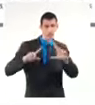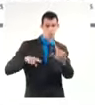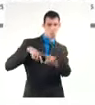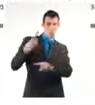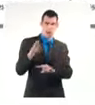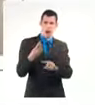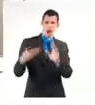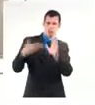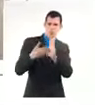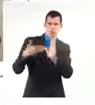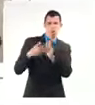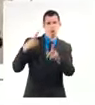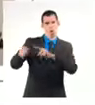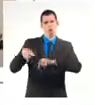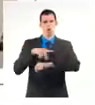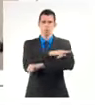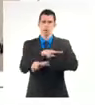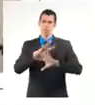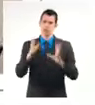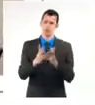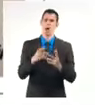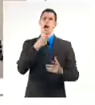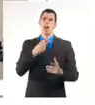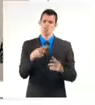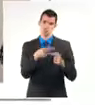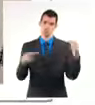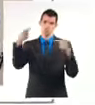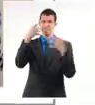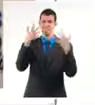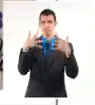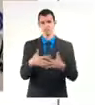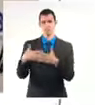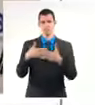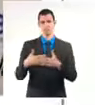agresiones y la vil obsesión del gobierno de los Estados Unidos por derrotar la revolución cubana.